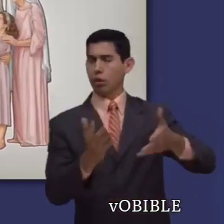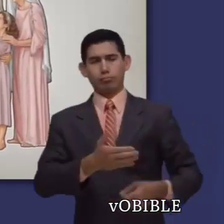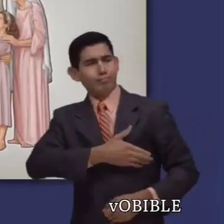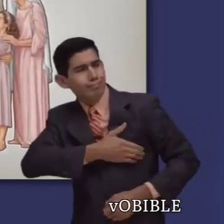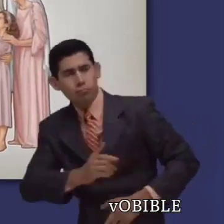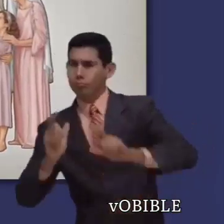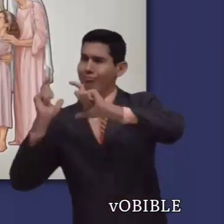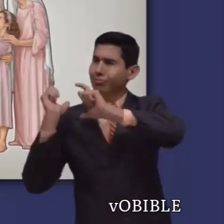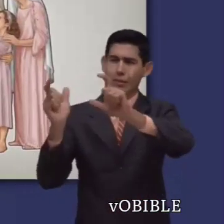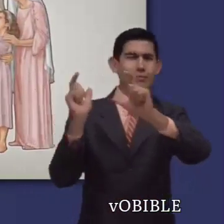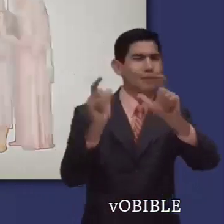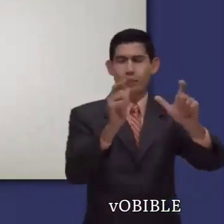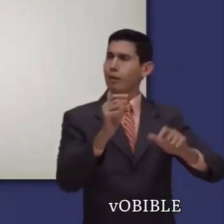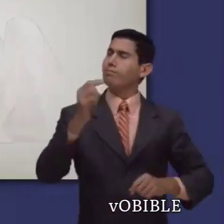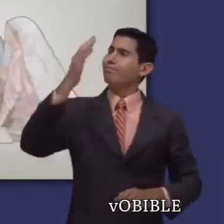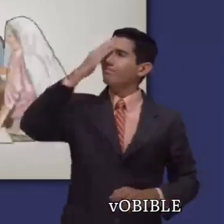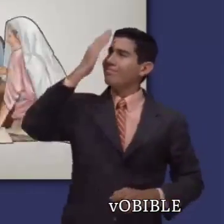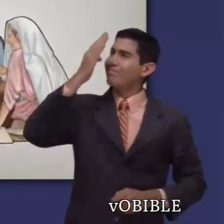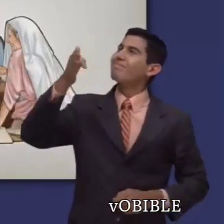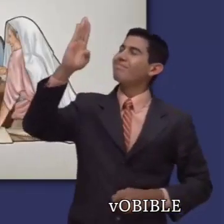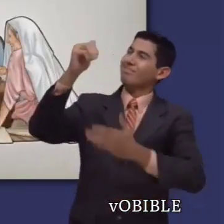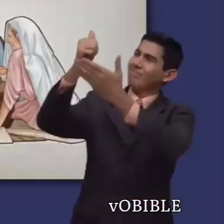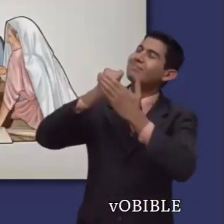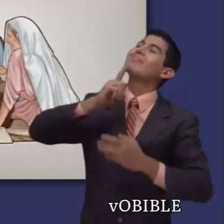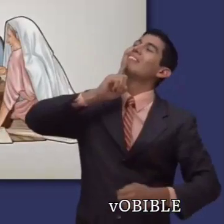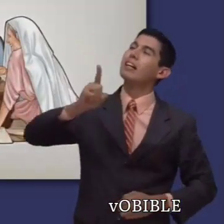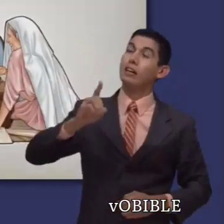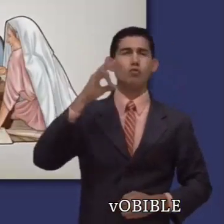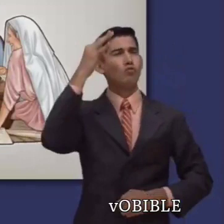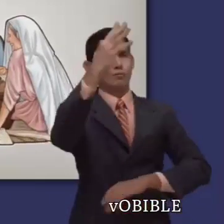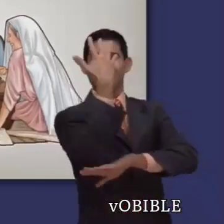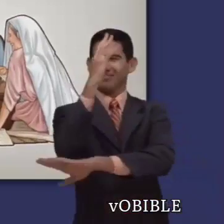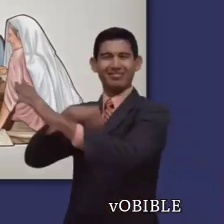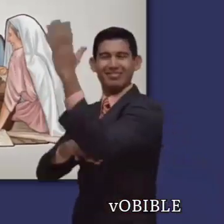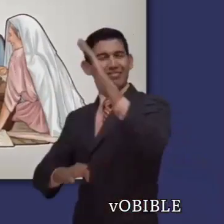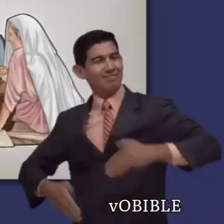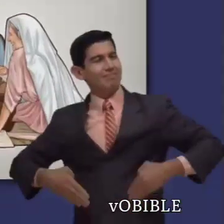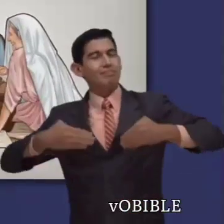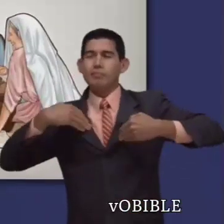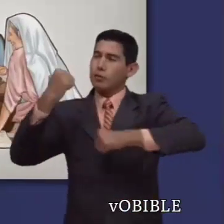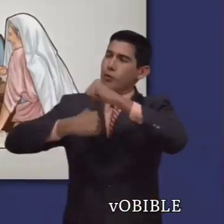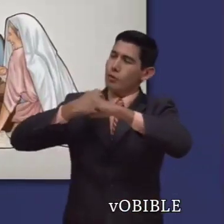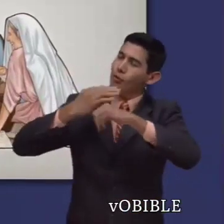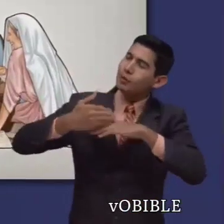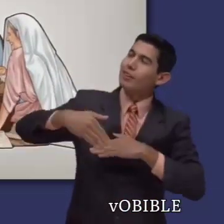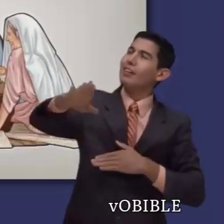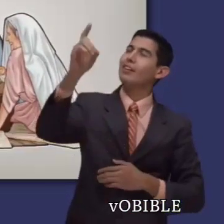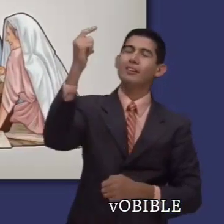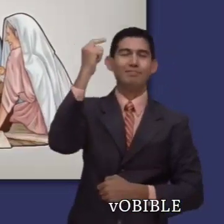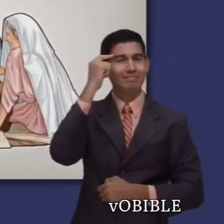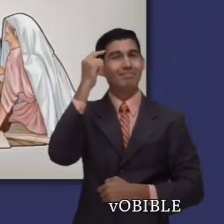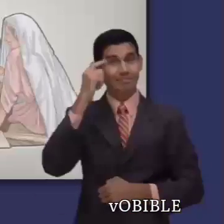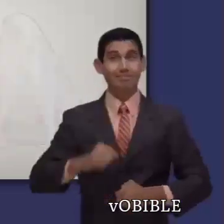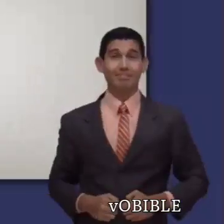ser generosos, estar dispuestos a compartir y confiar en Dios. Así lograrán aferrarse a la vida que realmente